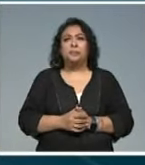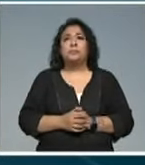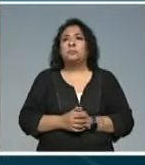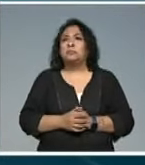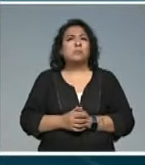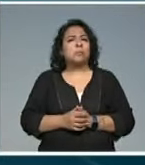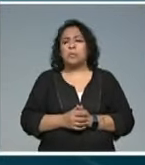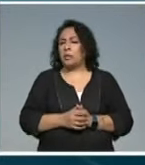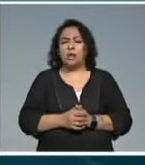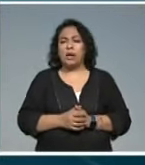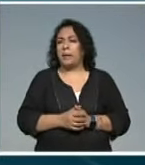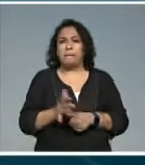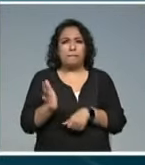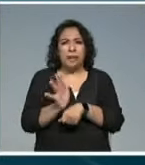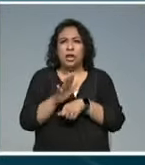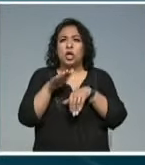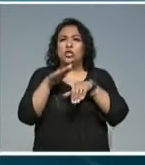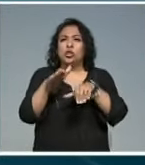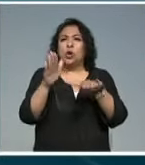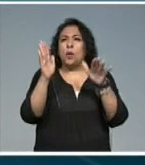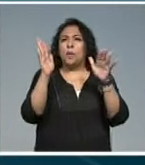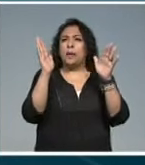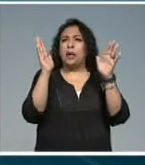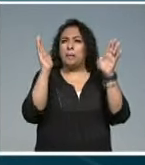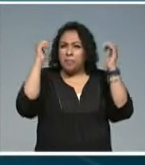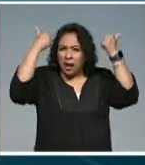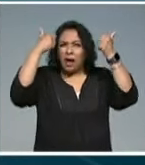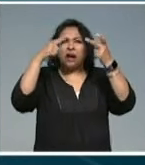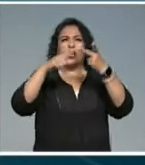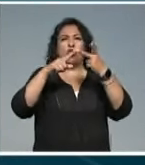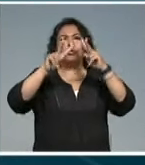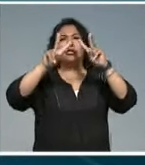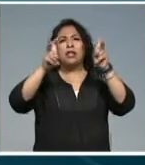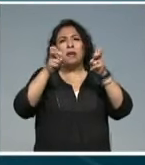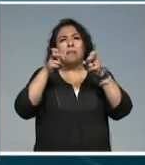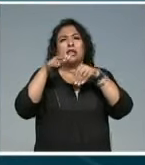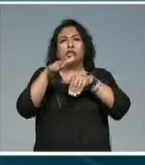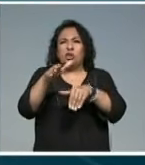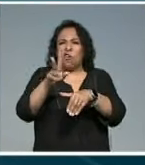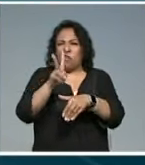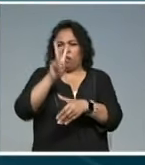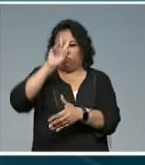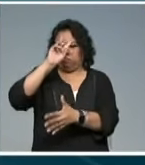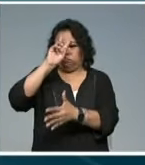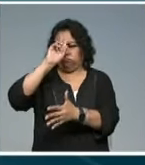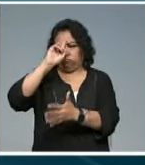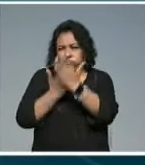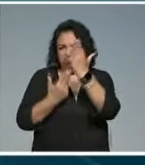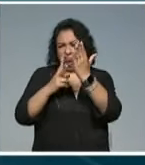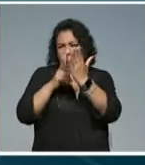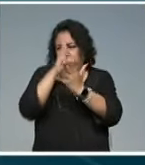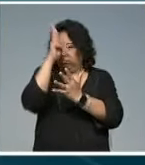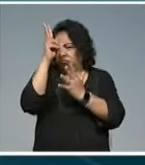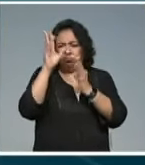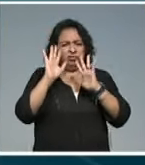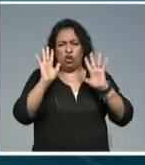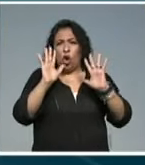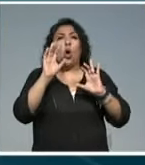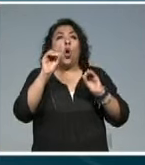No es una película ni sobre el narcotráfico ni la violencia, ni intenta tampoco ser un ensayo